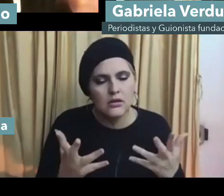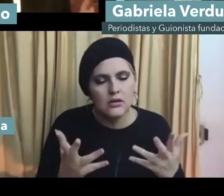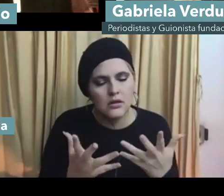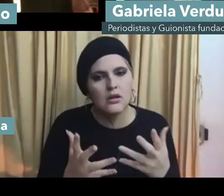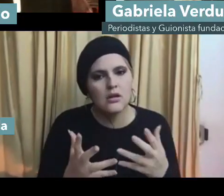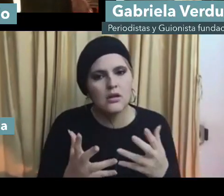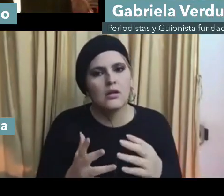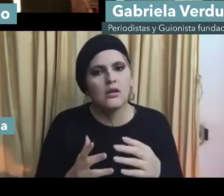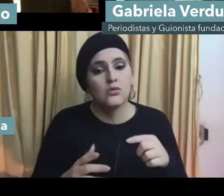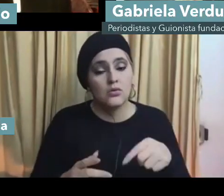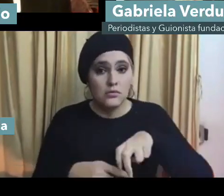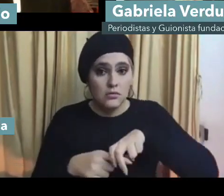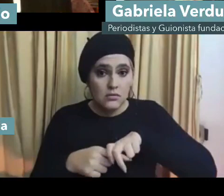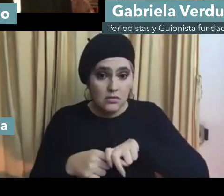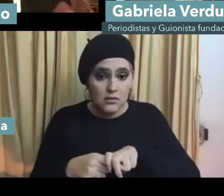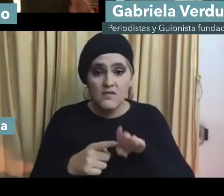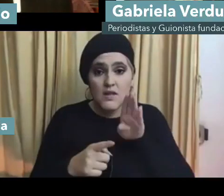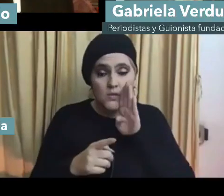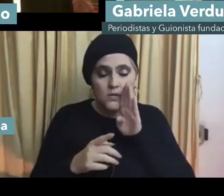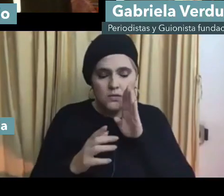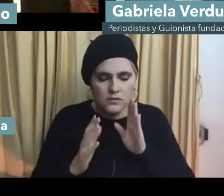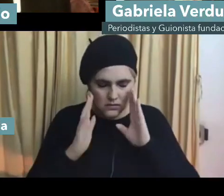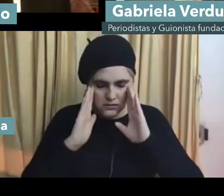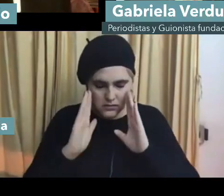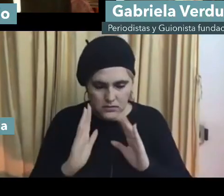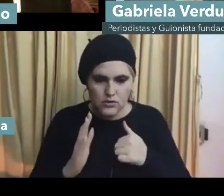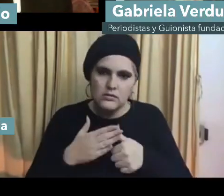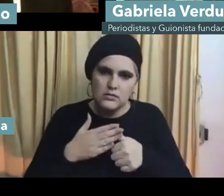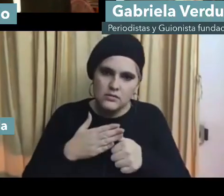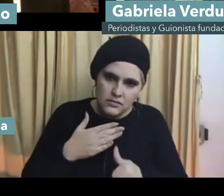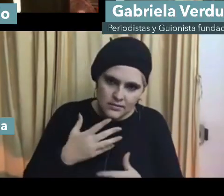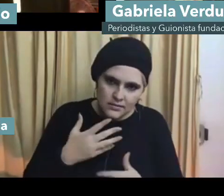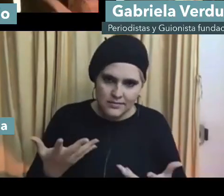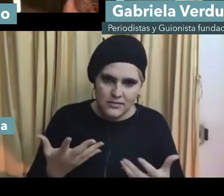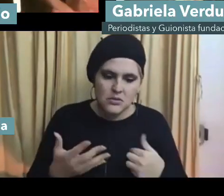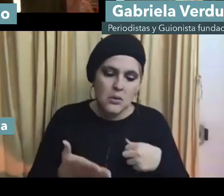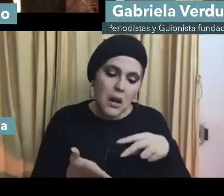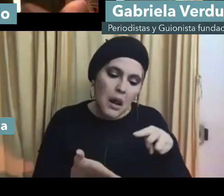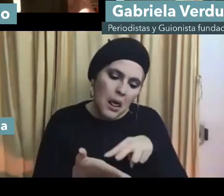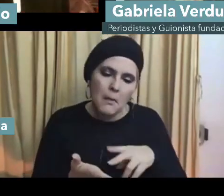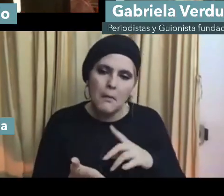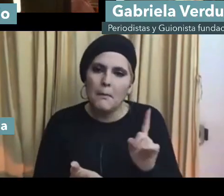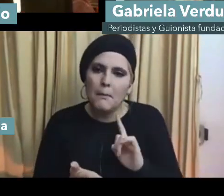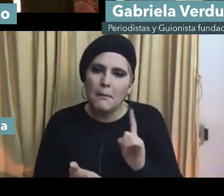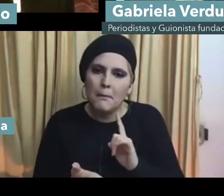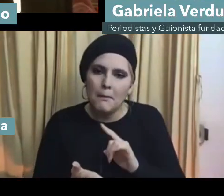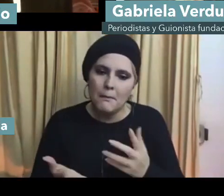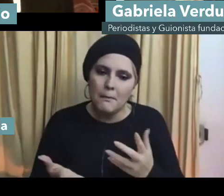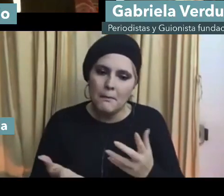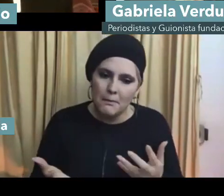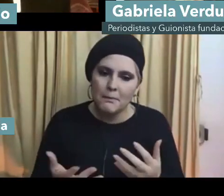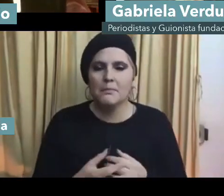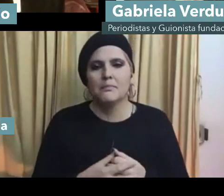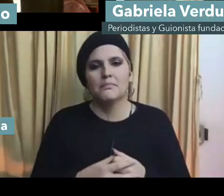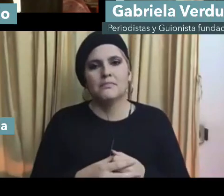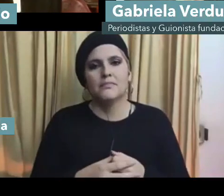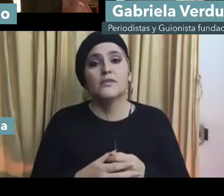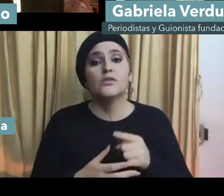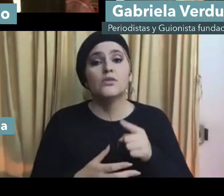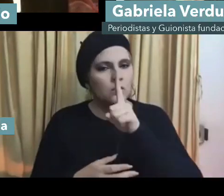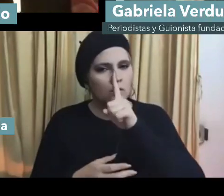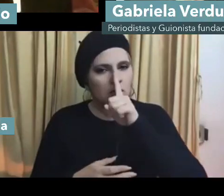pensando que vas a ir a defecar, no que vas a ir a leer. Entonces, tenemos que hacer ese hábito para evitar este tipo de